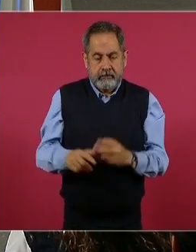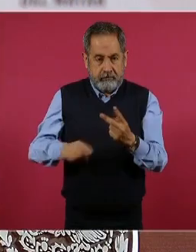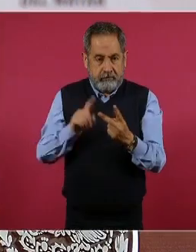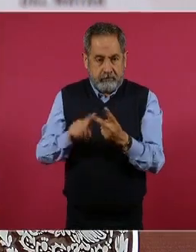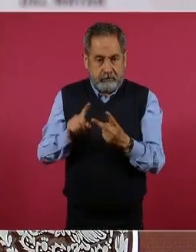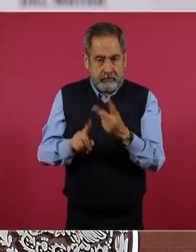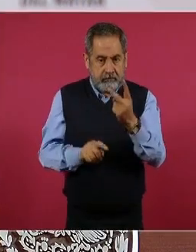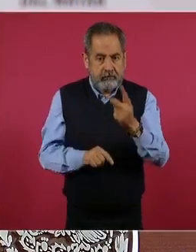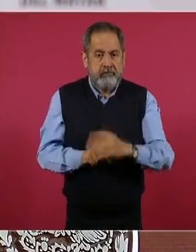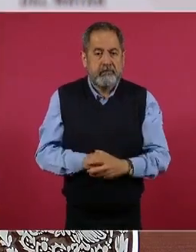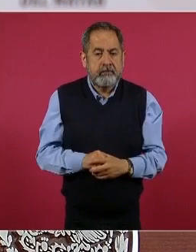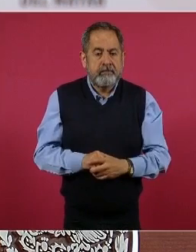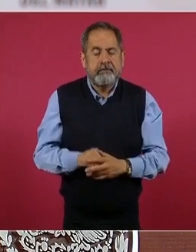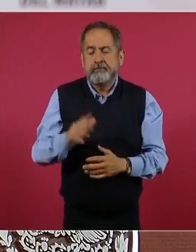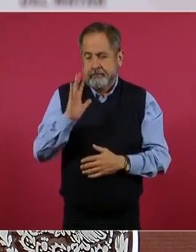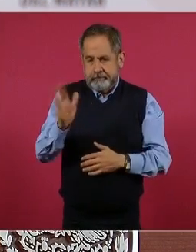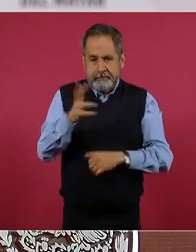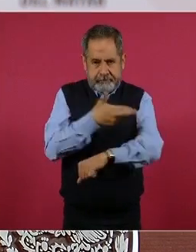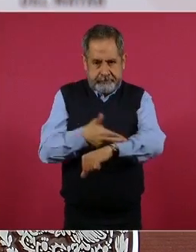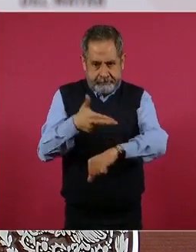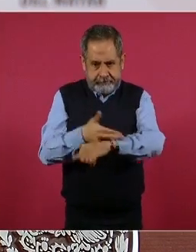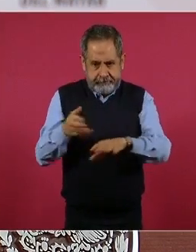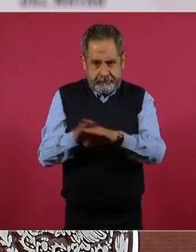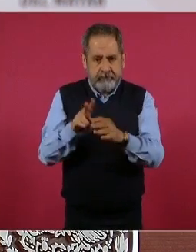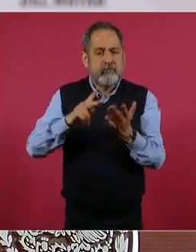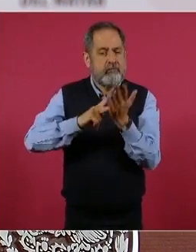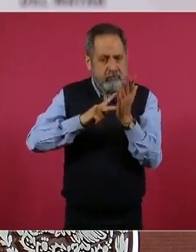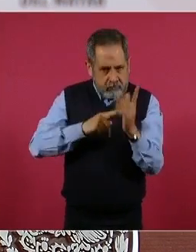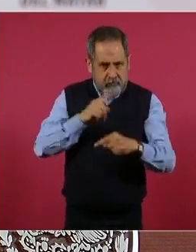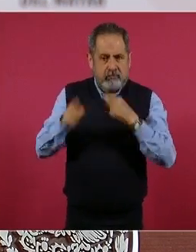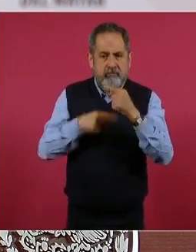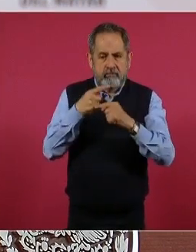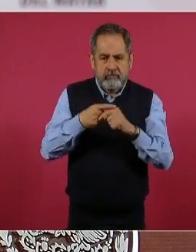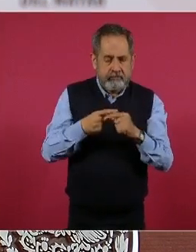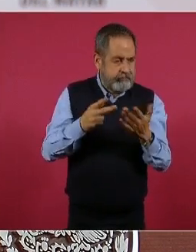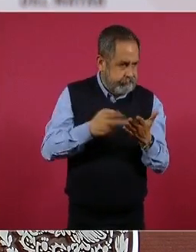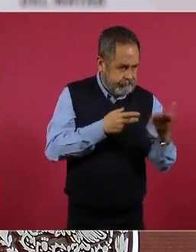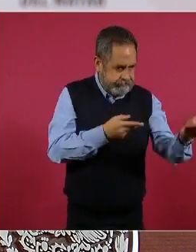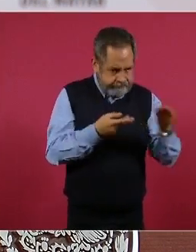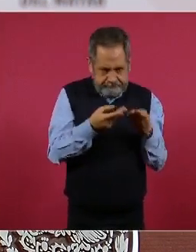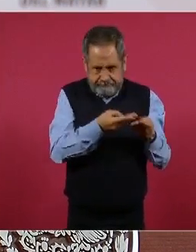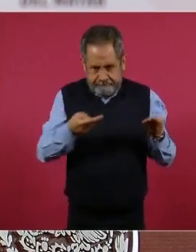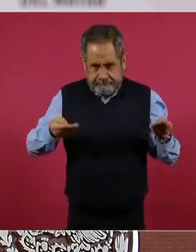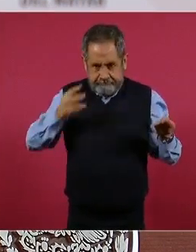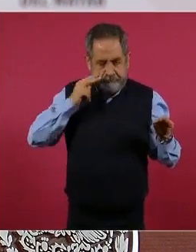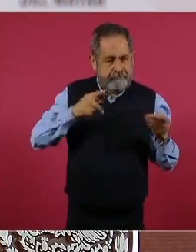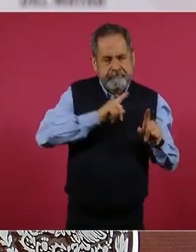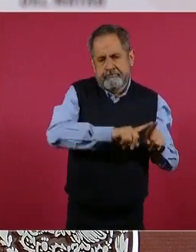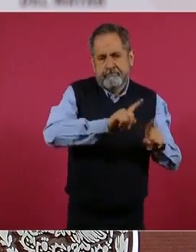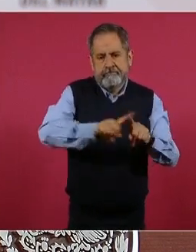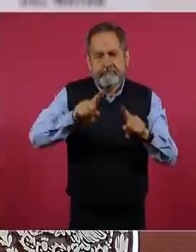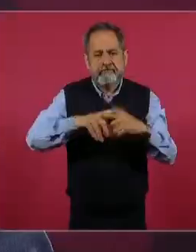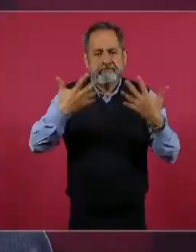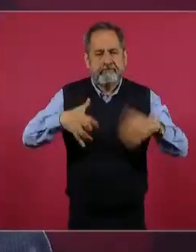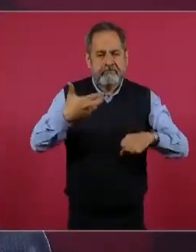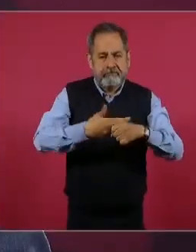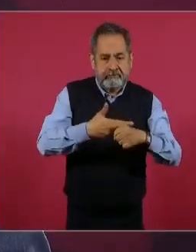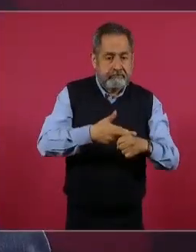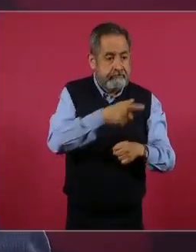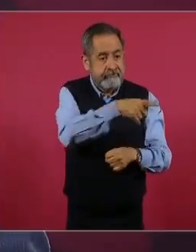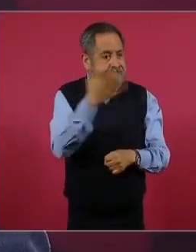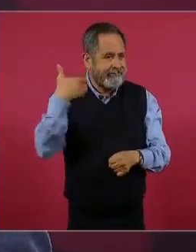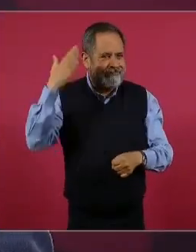Segundo, ya se emprendió un proceso de reevaluación inmediata para todas las empresas que pudiesen